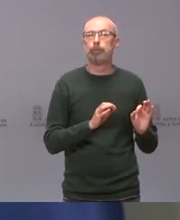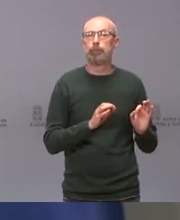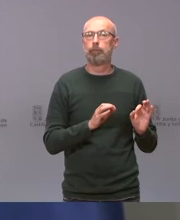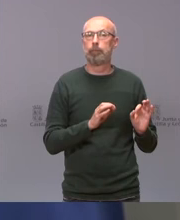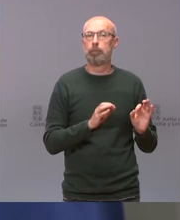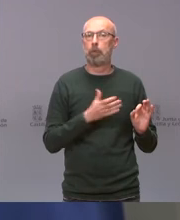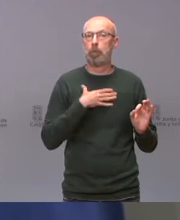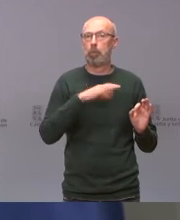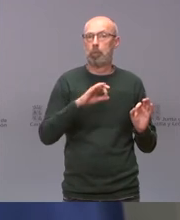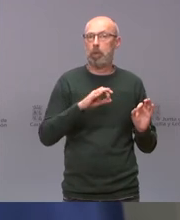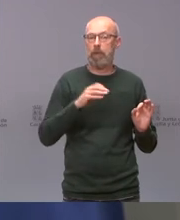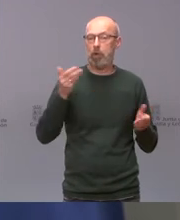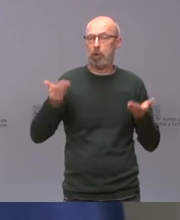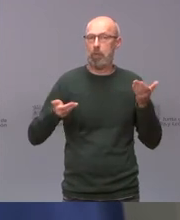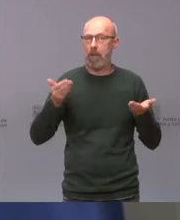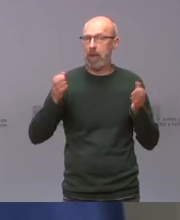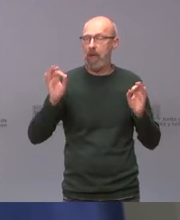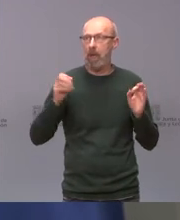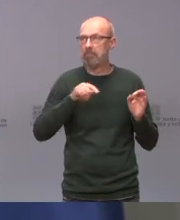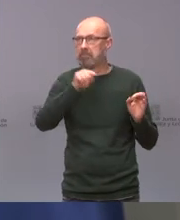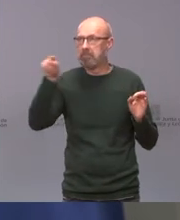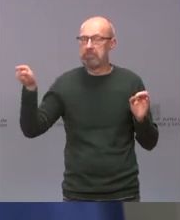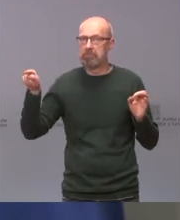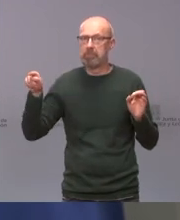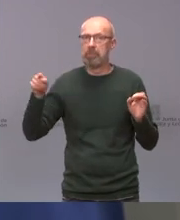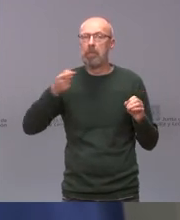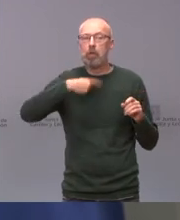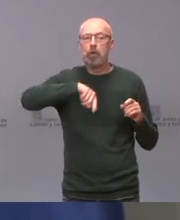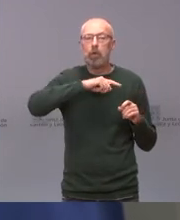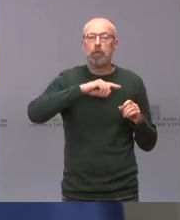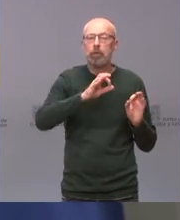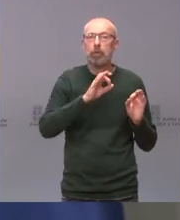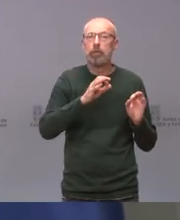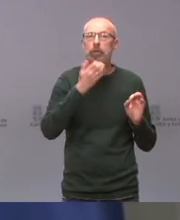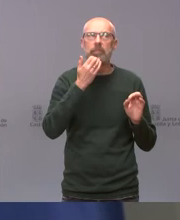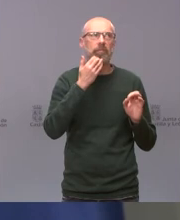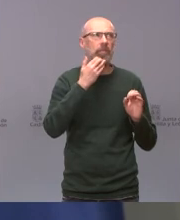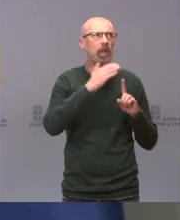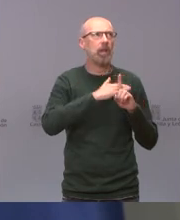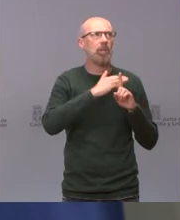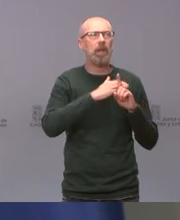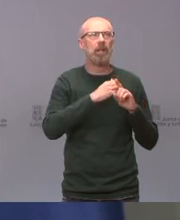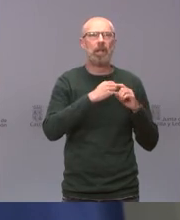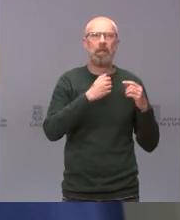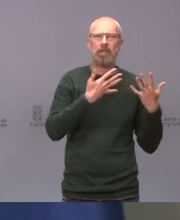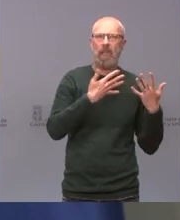pues nos ha colocado donde nos ha colocado y no es en los más restrictivos. Nos los décimos, los número 11, número 10,